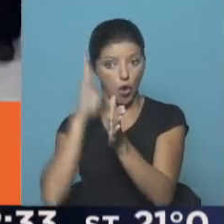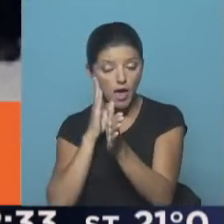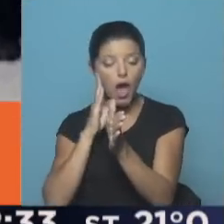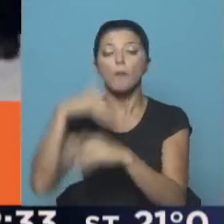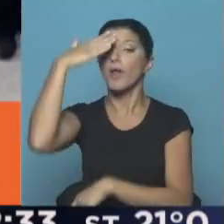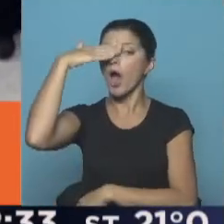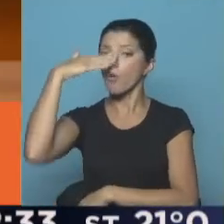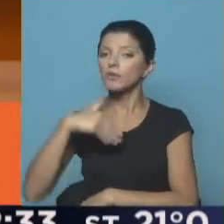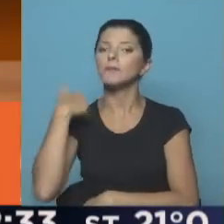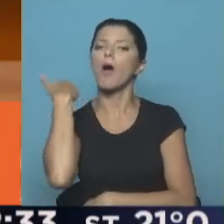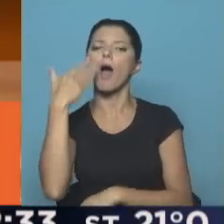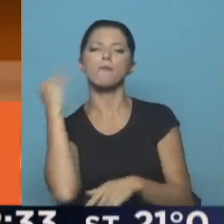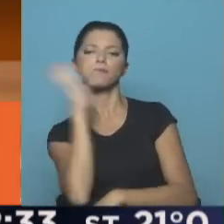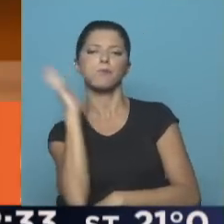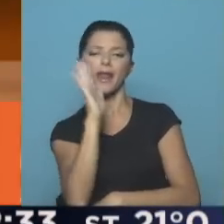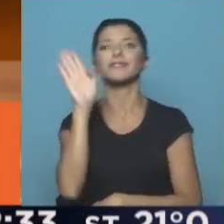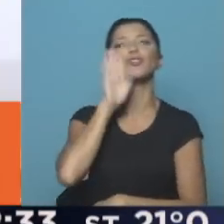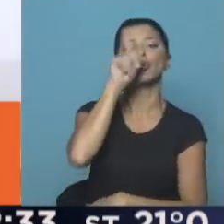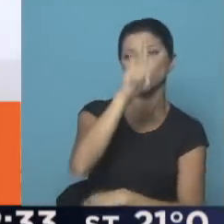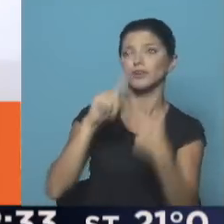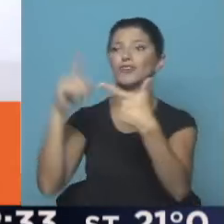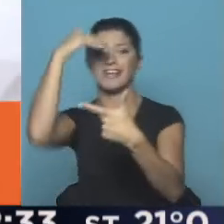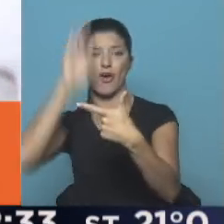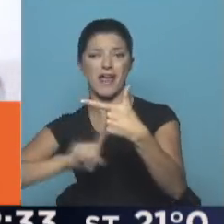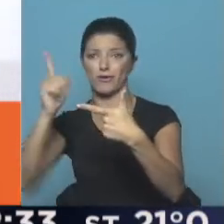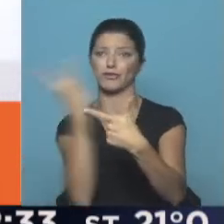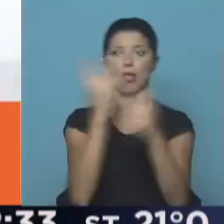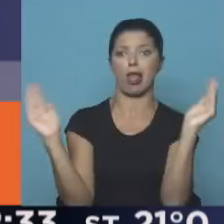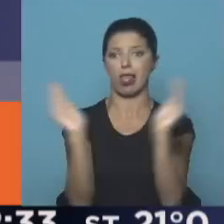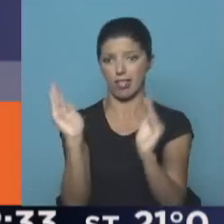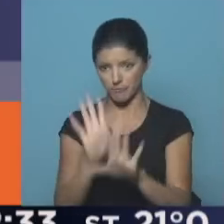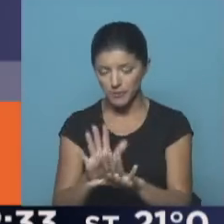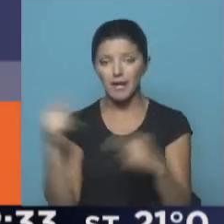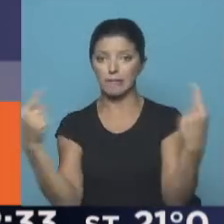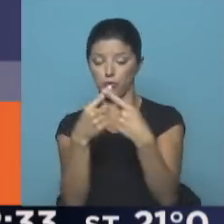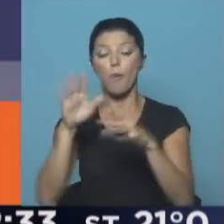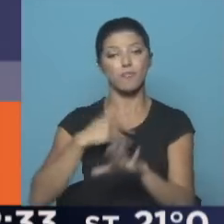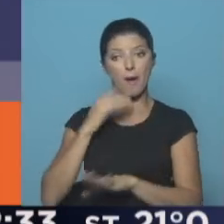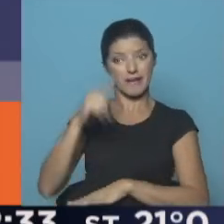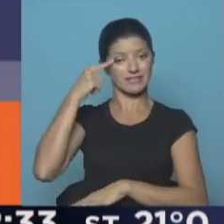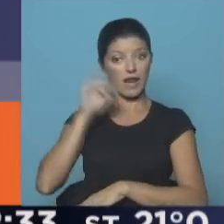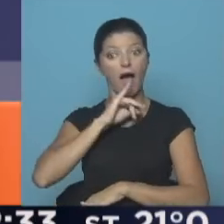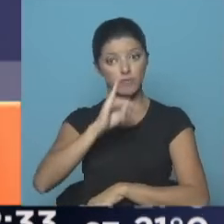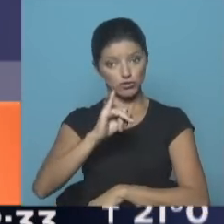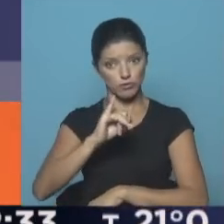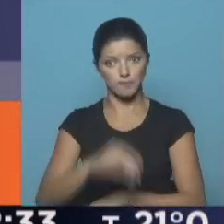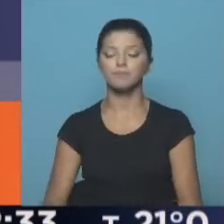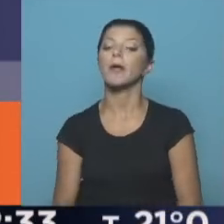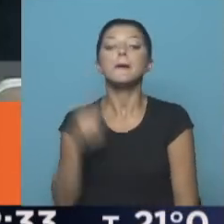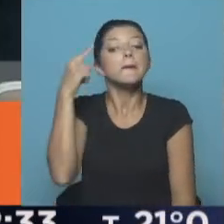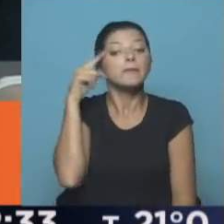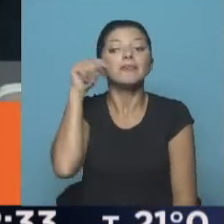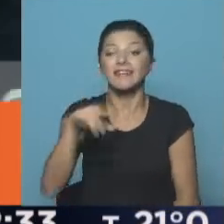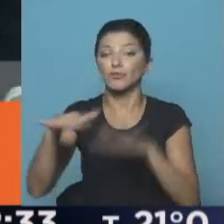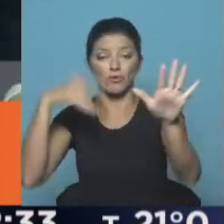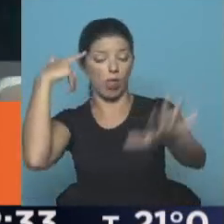última escalada verbal de amenazas entre Estados Unidos y Corea del Norte. Para Beijing, la situación podría salirse fácilmente de